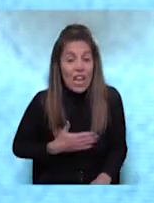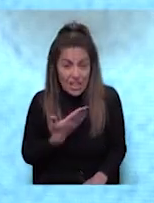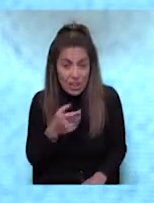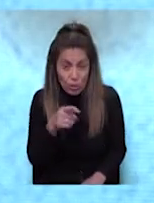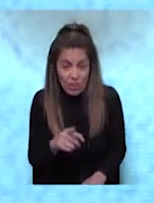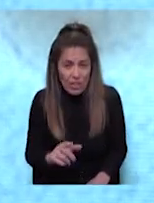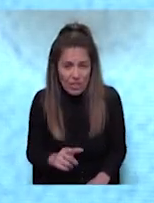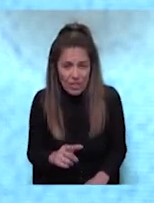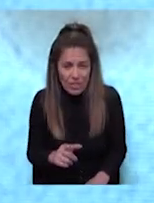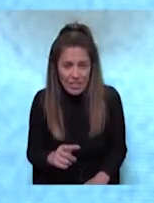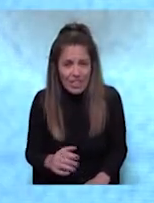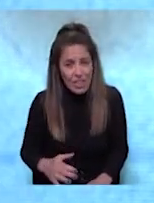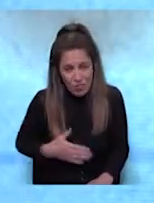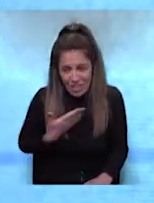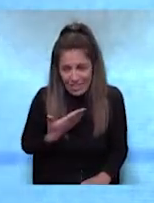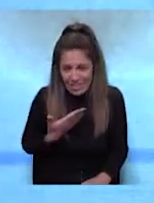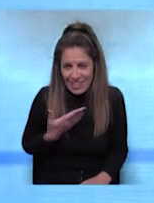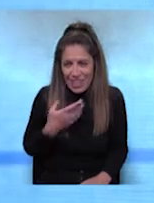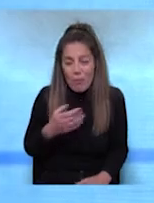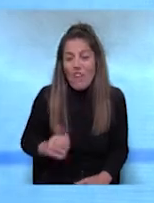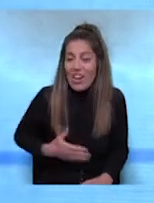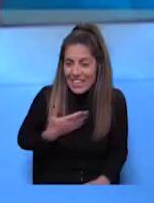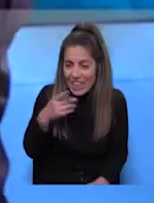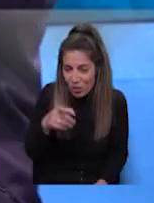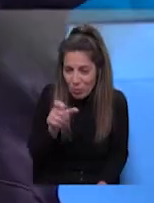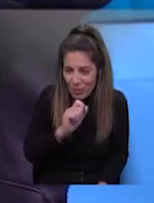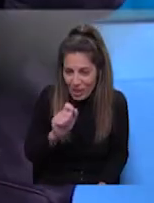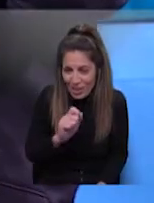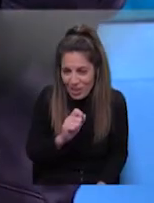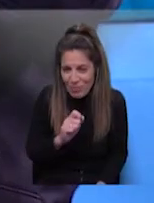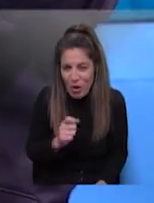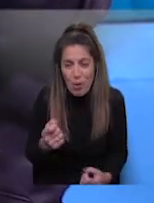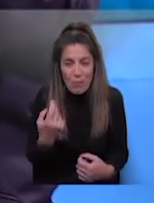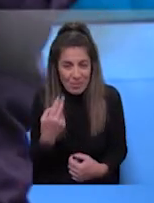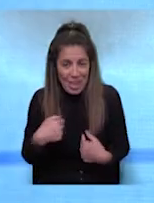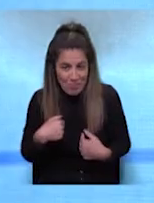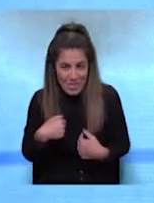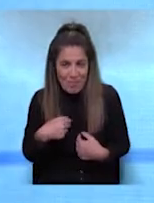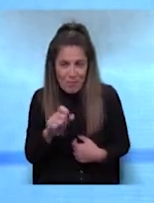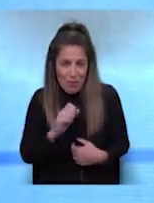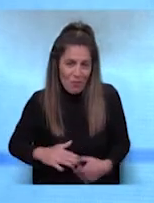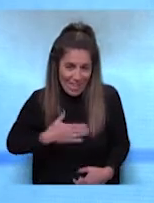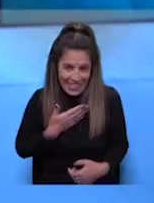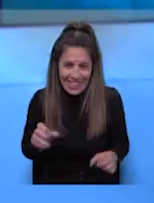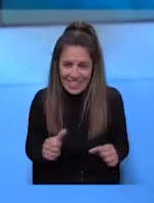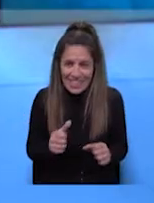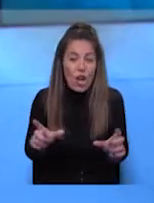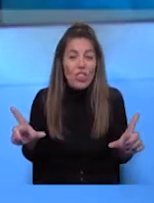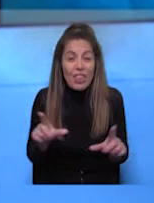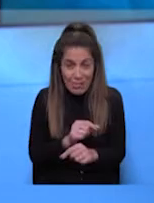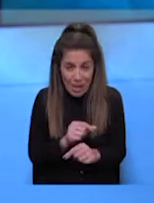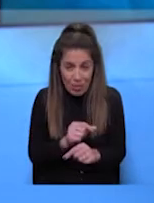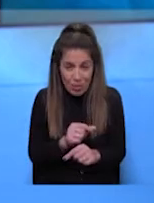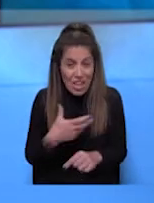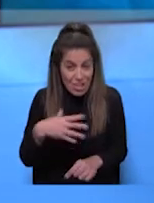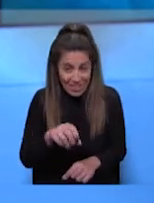si mi periodismo valiente es porque por la valentía de tu periodismo de permitir a mi periodismo valiente de ejercerlo. Nos vamos.